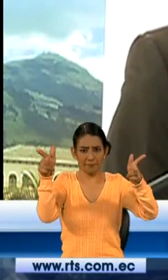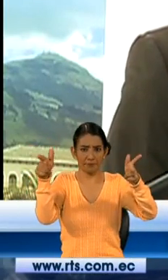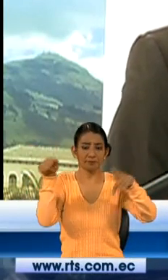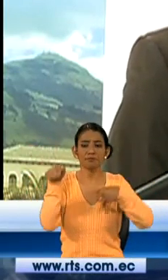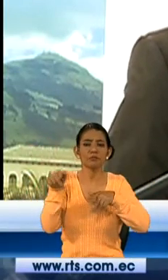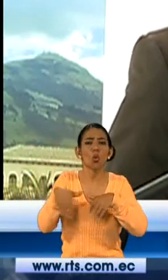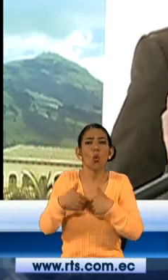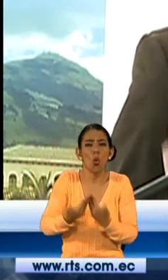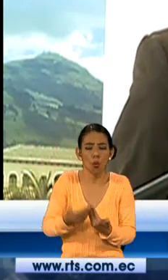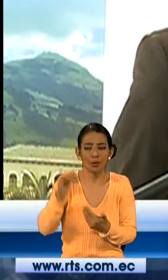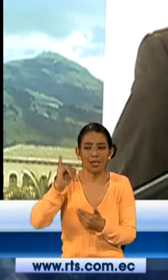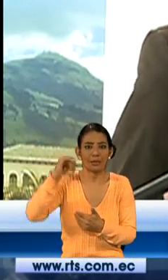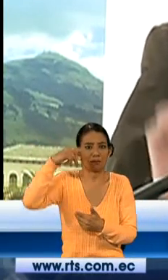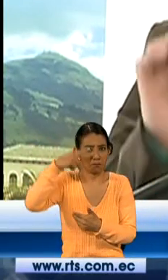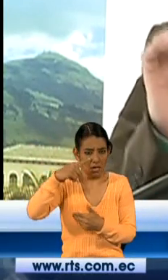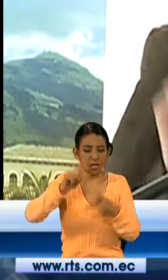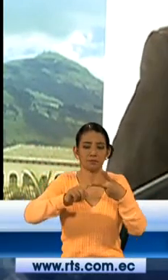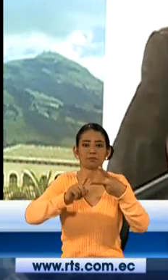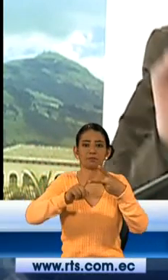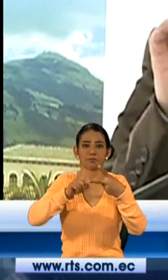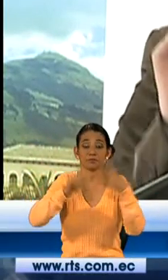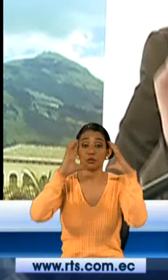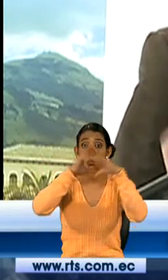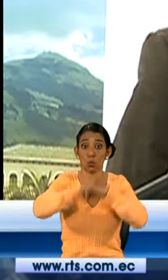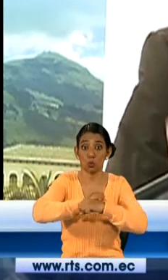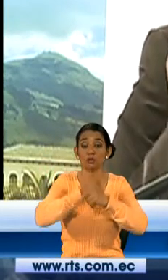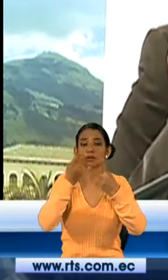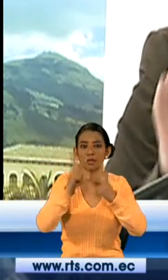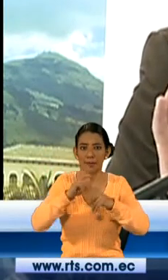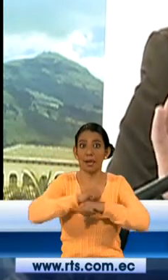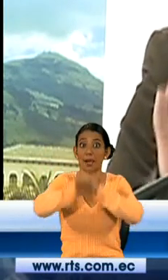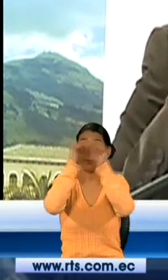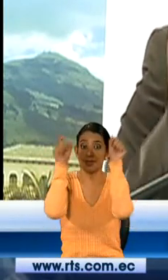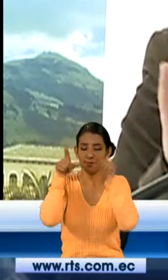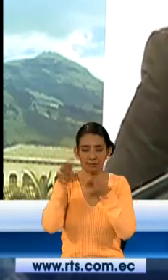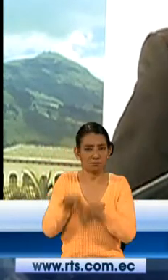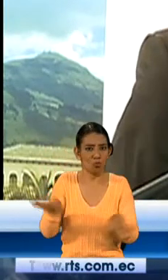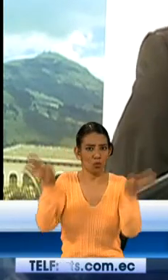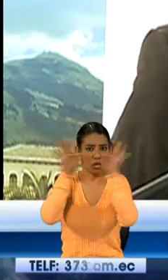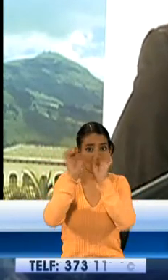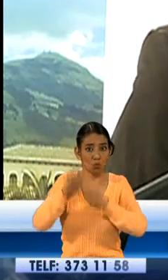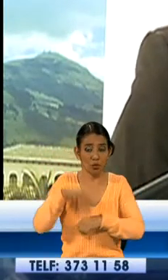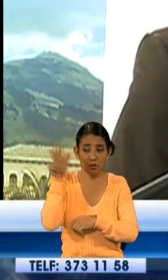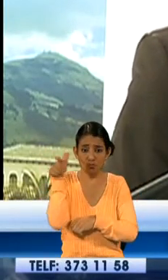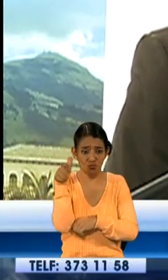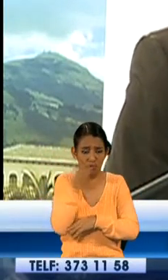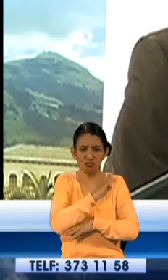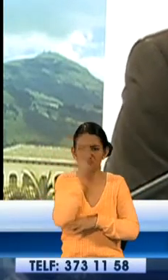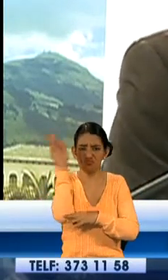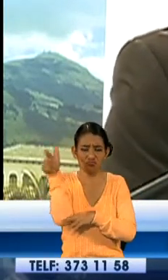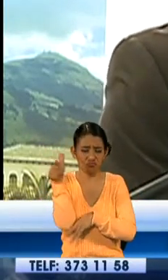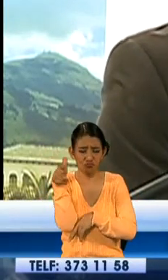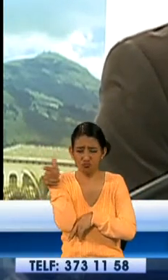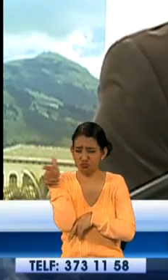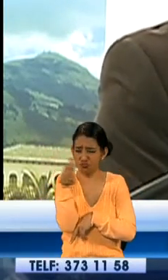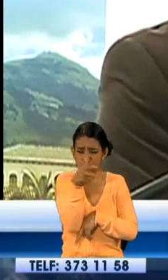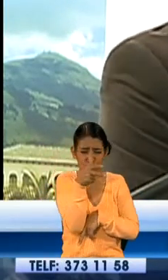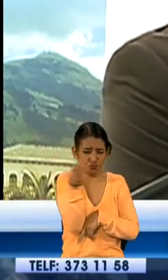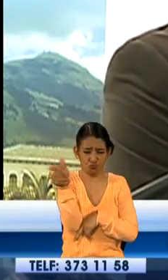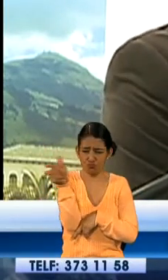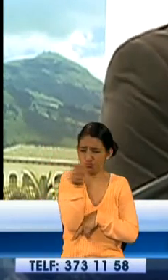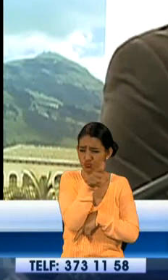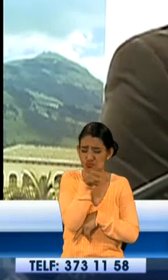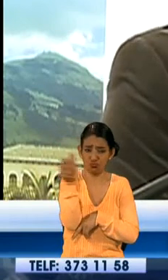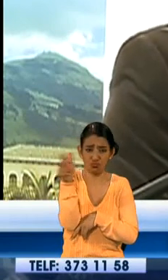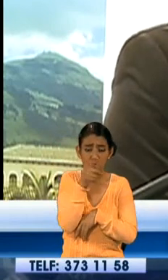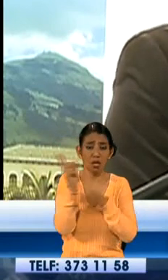tecnología IP, infrarrojo para día y para la noche. Eso es importante, monitorear las 24 horas del día. Zoom digital,